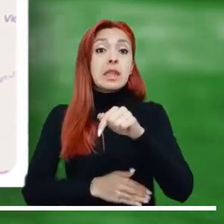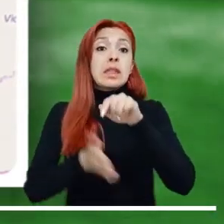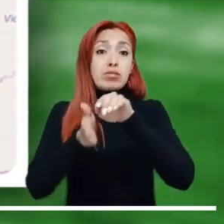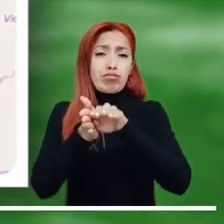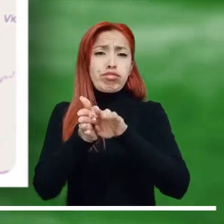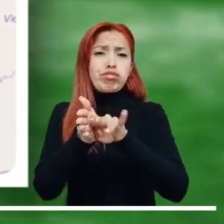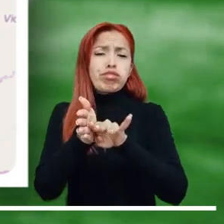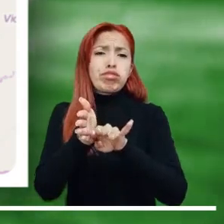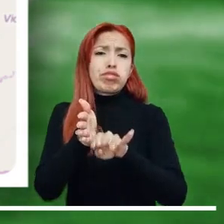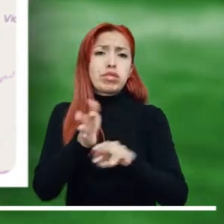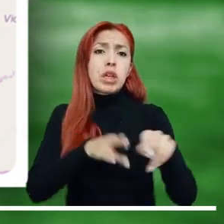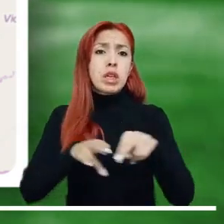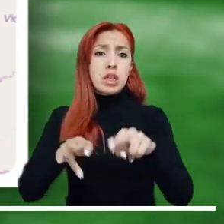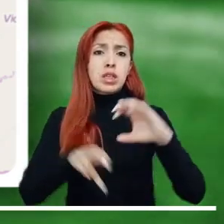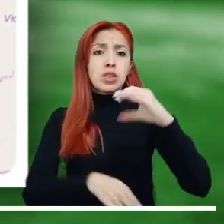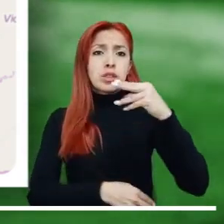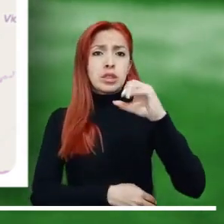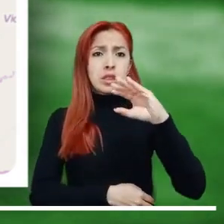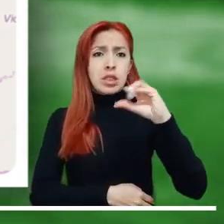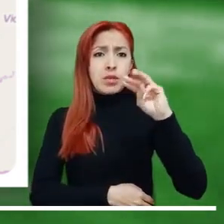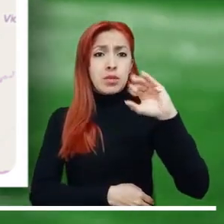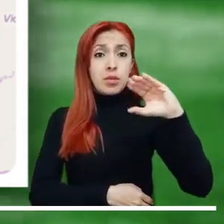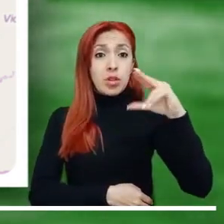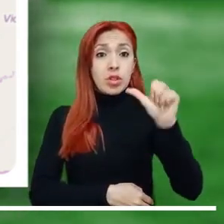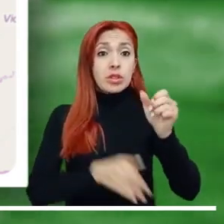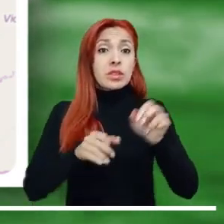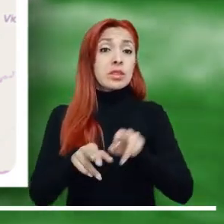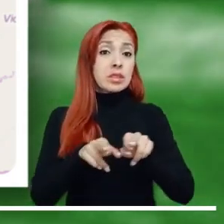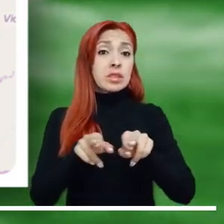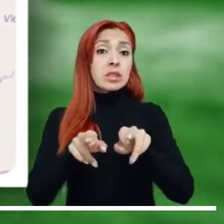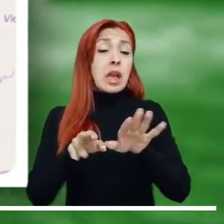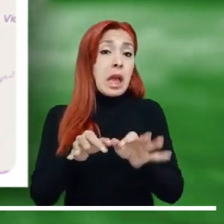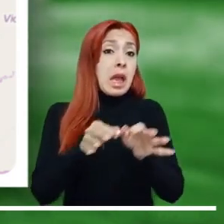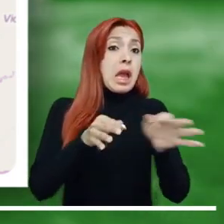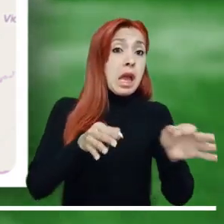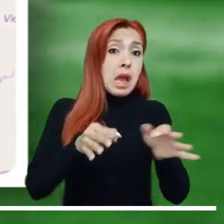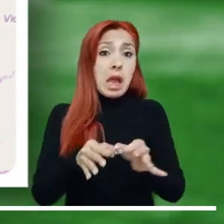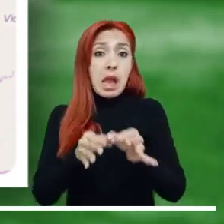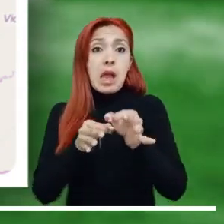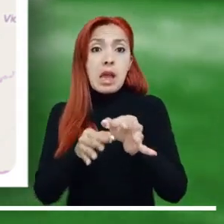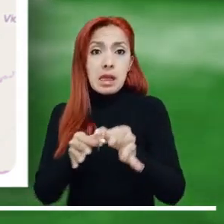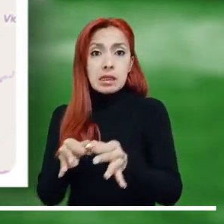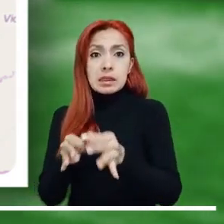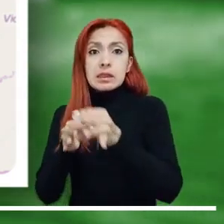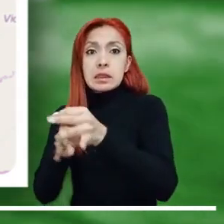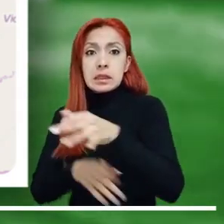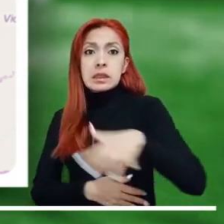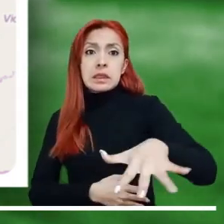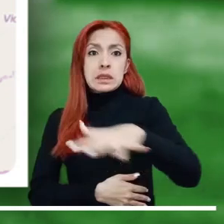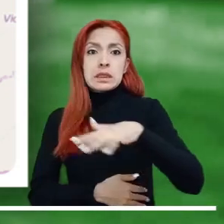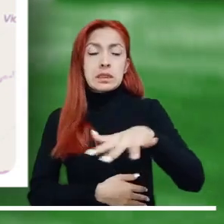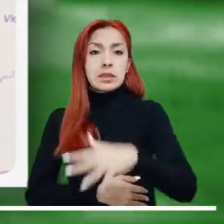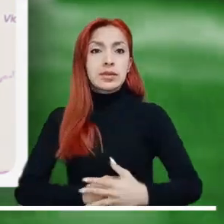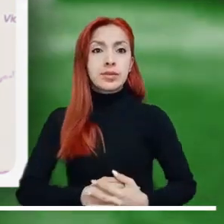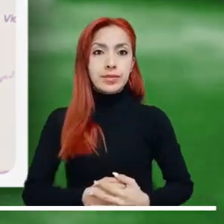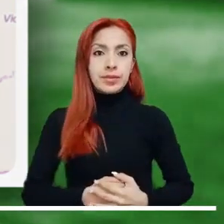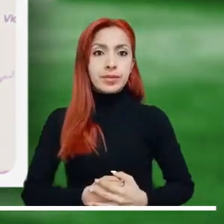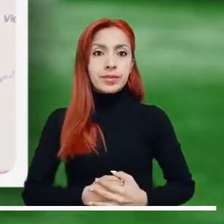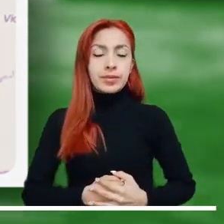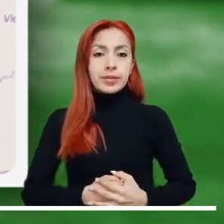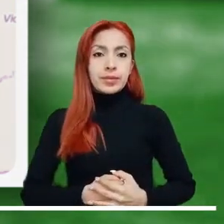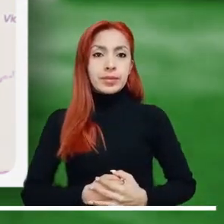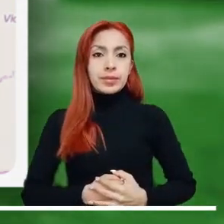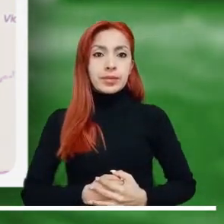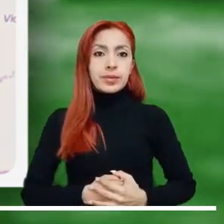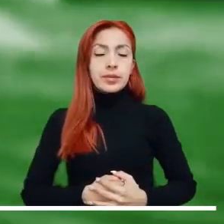niveles bajos que se registran en el río Chicamocha, a la altura de los municipios de Sotaquirá, Paipa, Duitama, Tibasosa